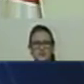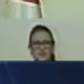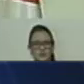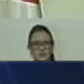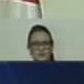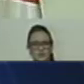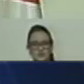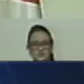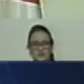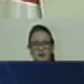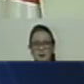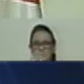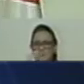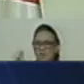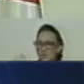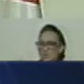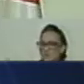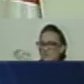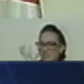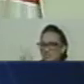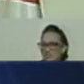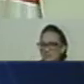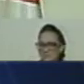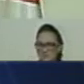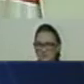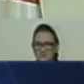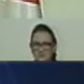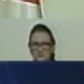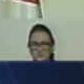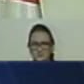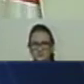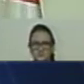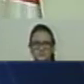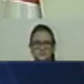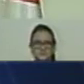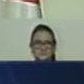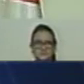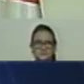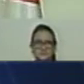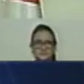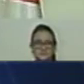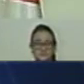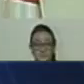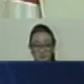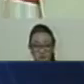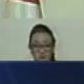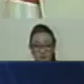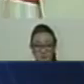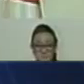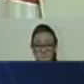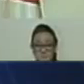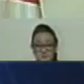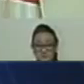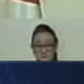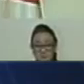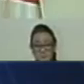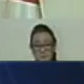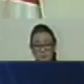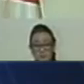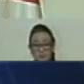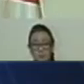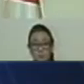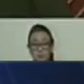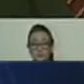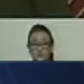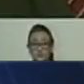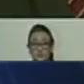dice Ramos Alú? Henry Ramos Alú, que era el candidato presidencial más importante que tenía la oposición, de